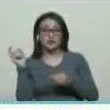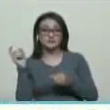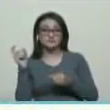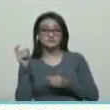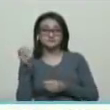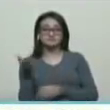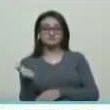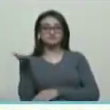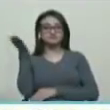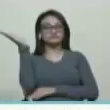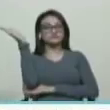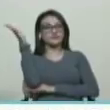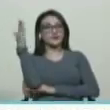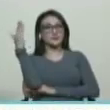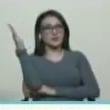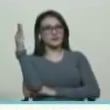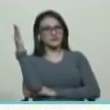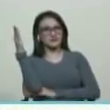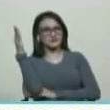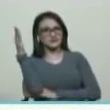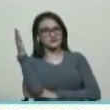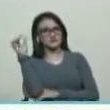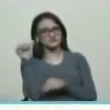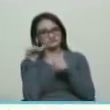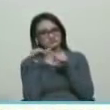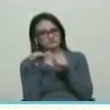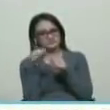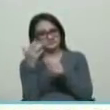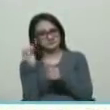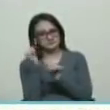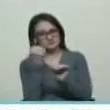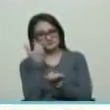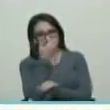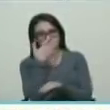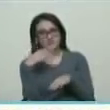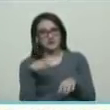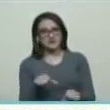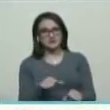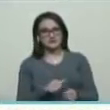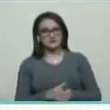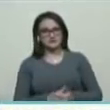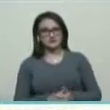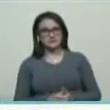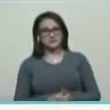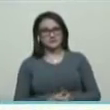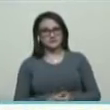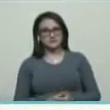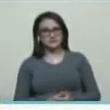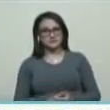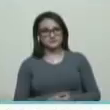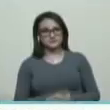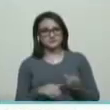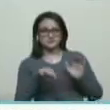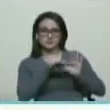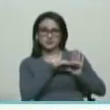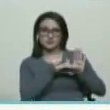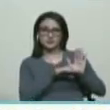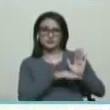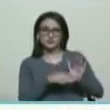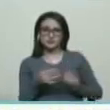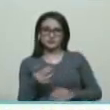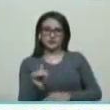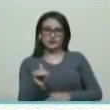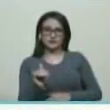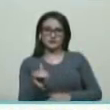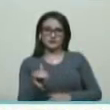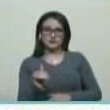bandera permanente del antiimperialismo. Creo que están las condiciones